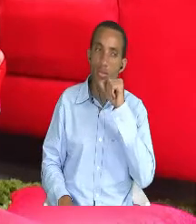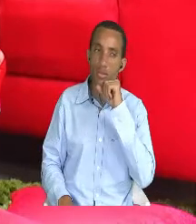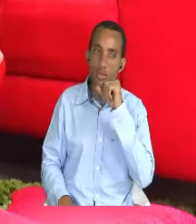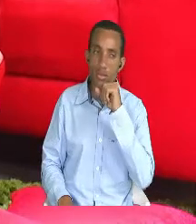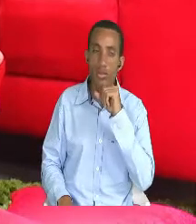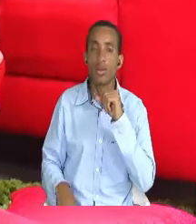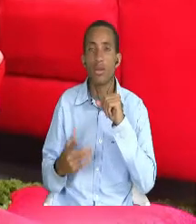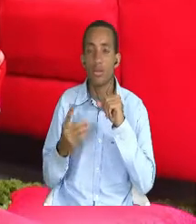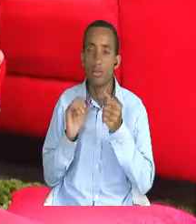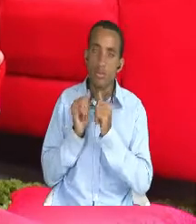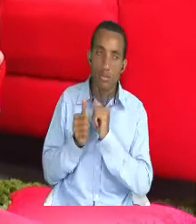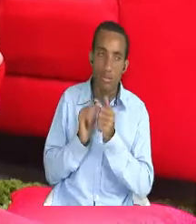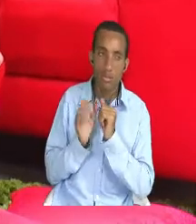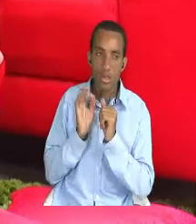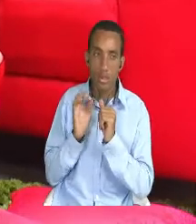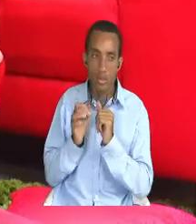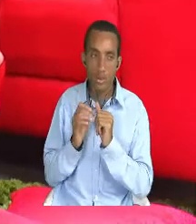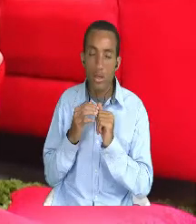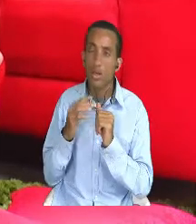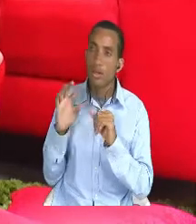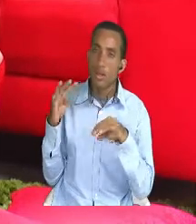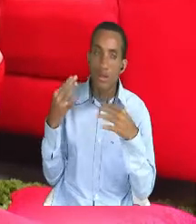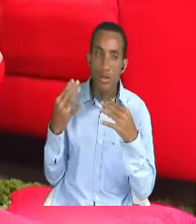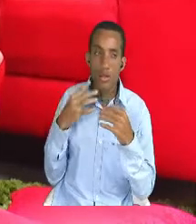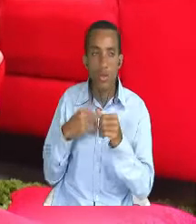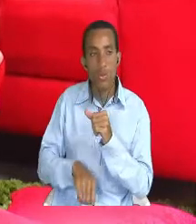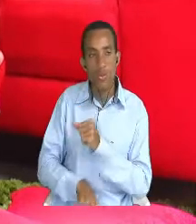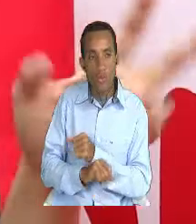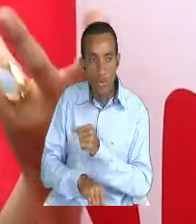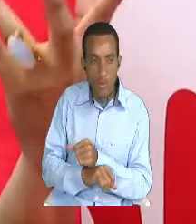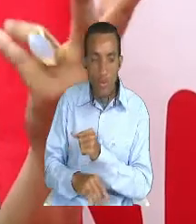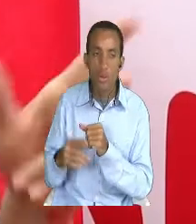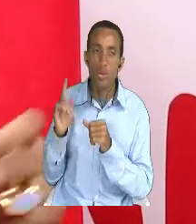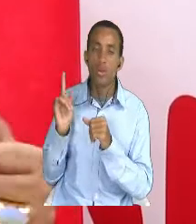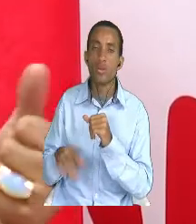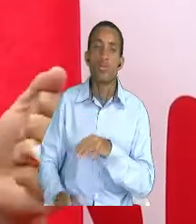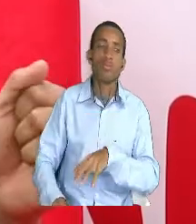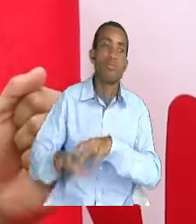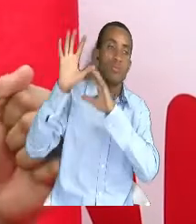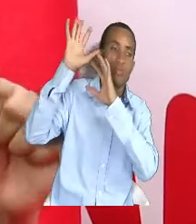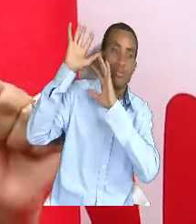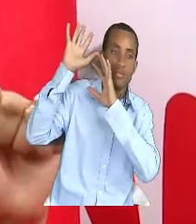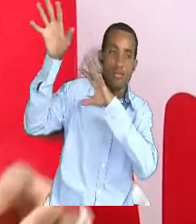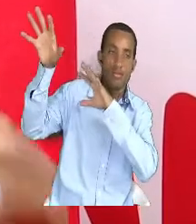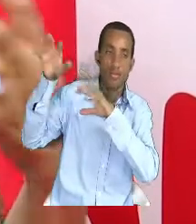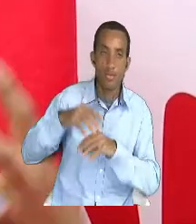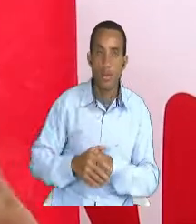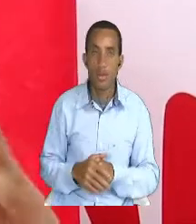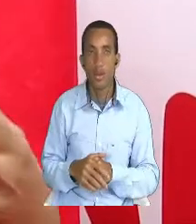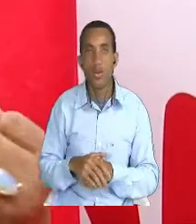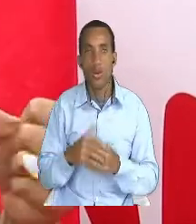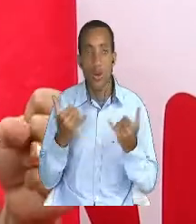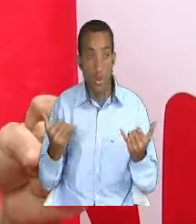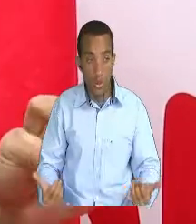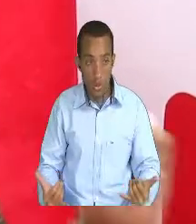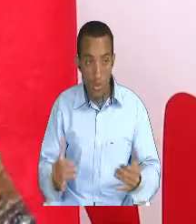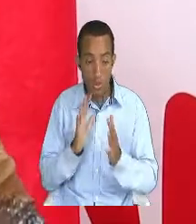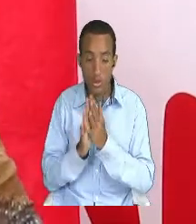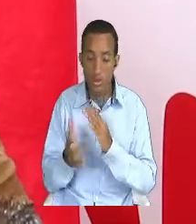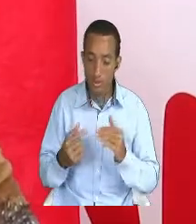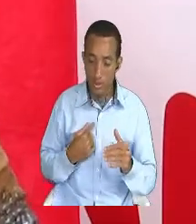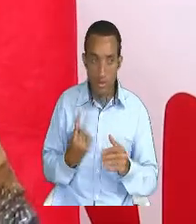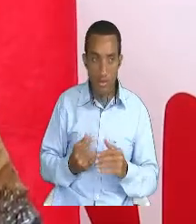a la par, ¿cierto? Pero escuchábamos mucho de fútbol, mucho de baloncesto, mucho de estos deportes de conjuntos, pero este deporte individual